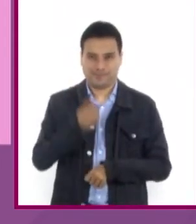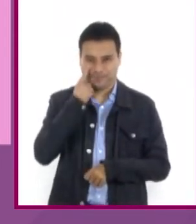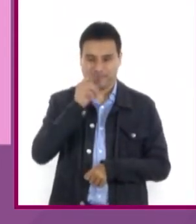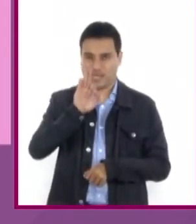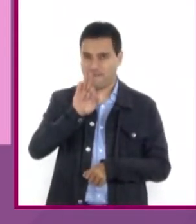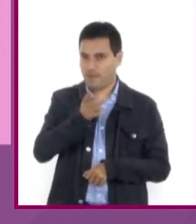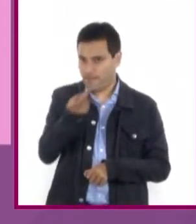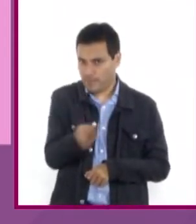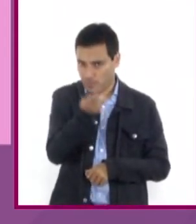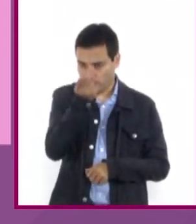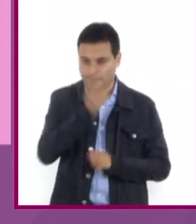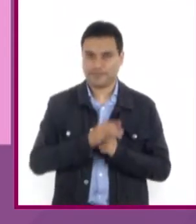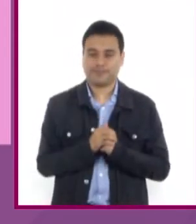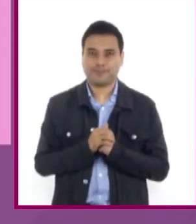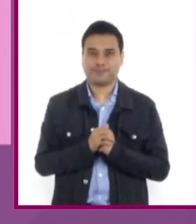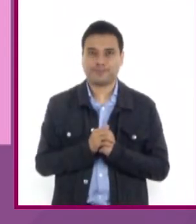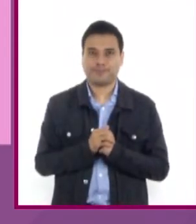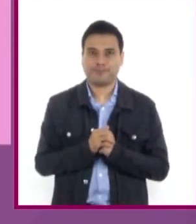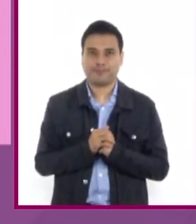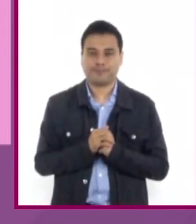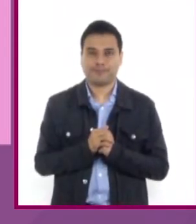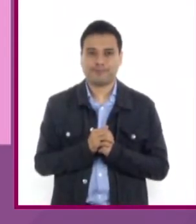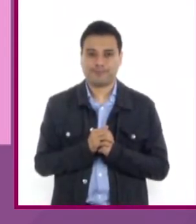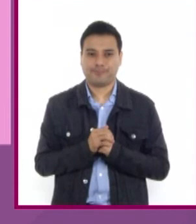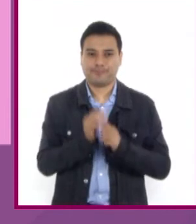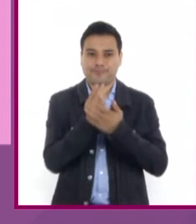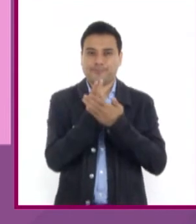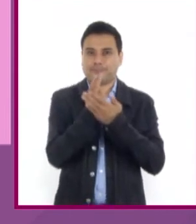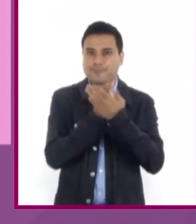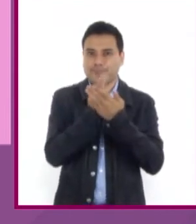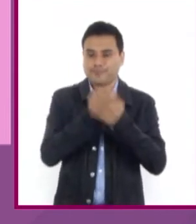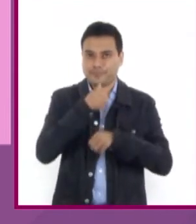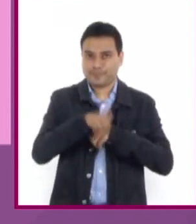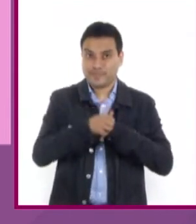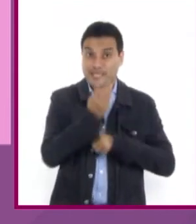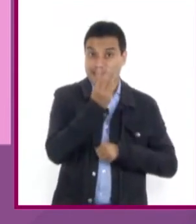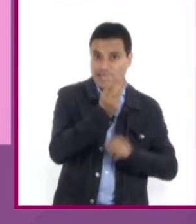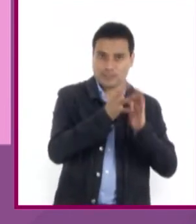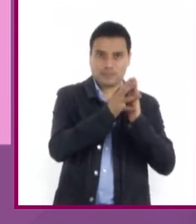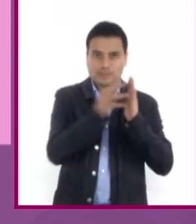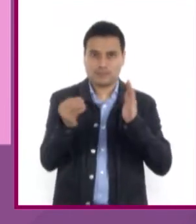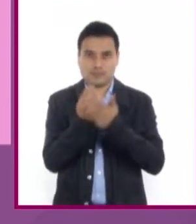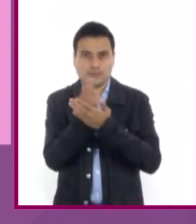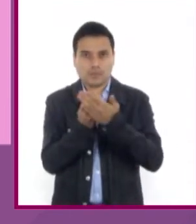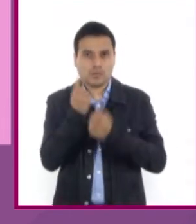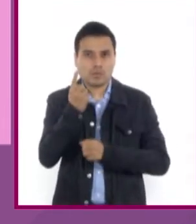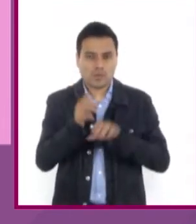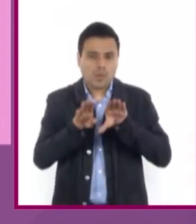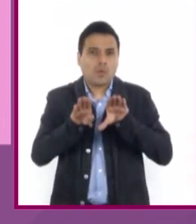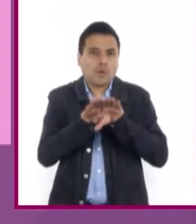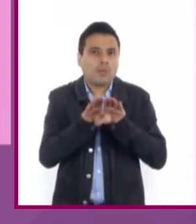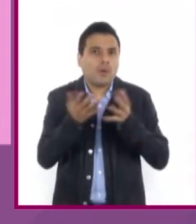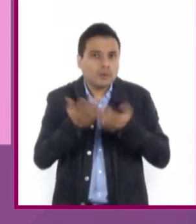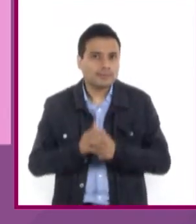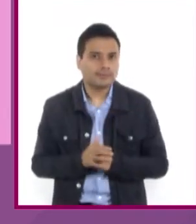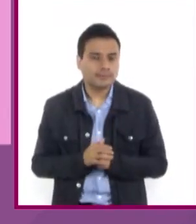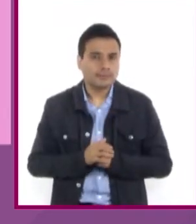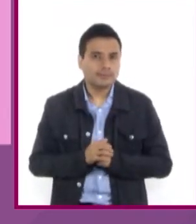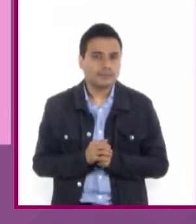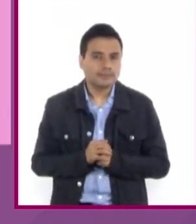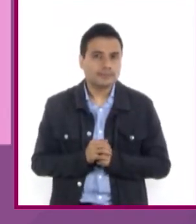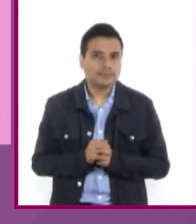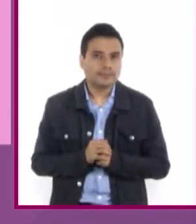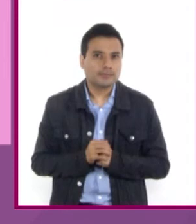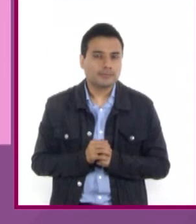Inciso F. ¿Qué factor de escala hace pasar de la figura 3 a la figura 1? De